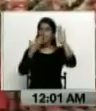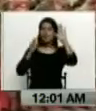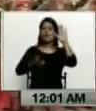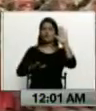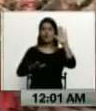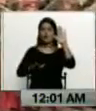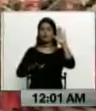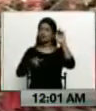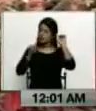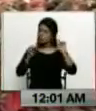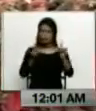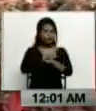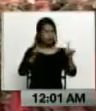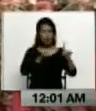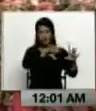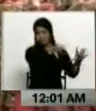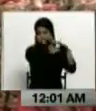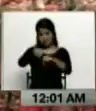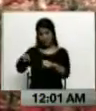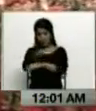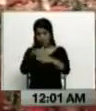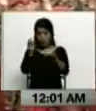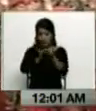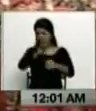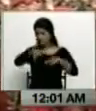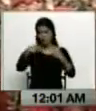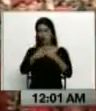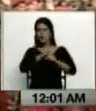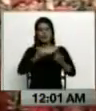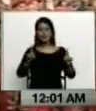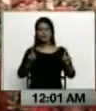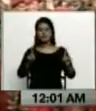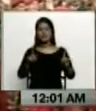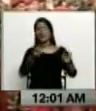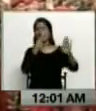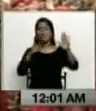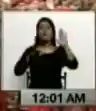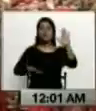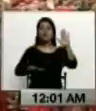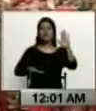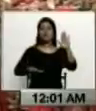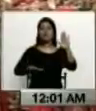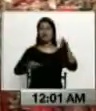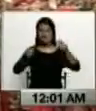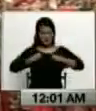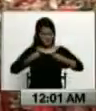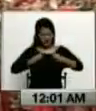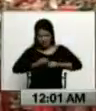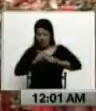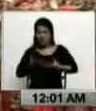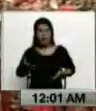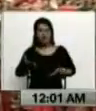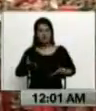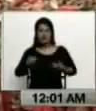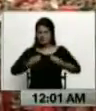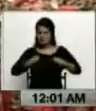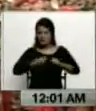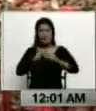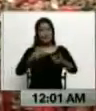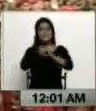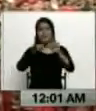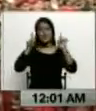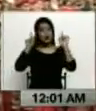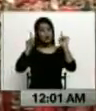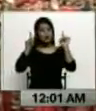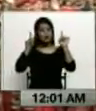vamos a vencer juro juro que no volverán que no volverán juro juro que se nos va la vida